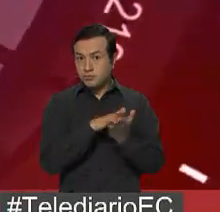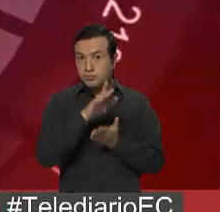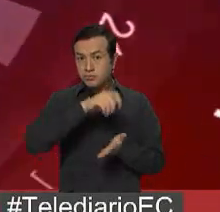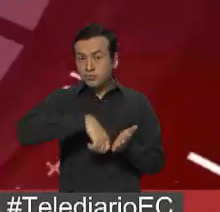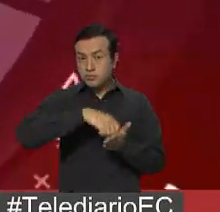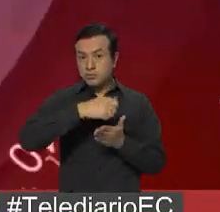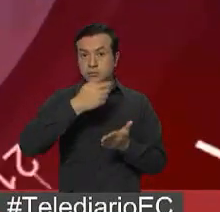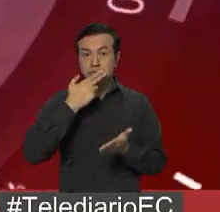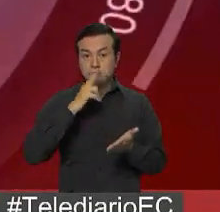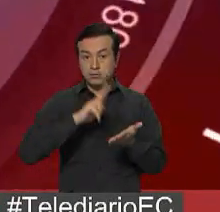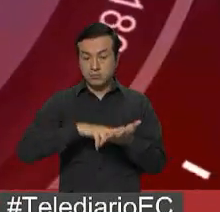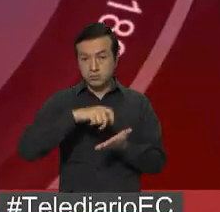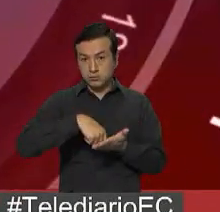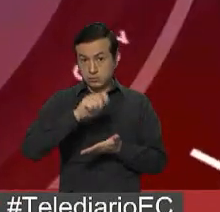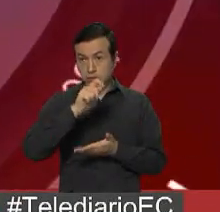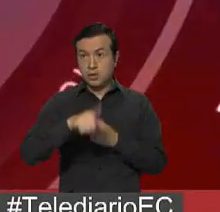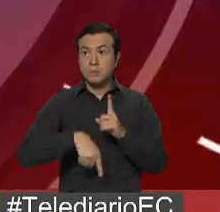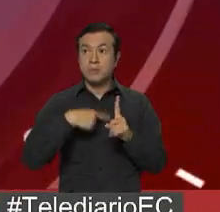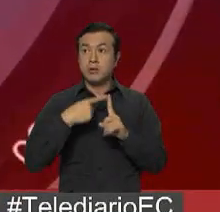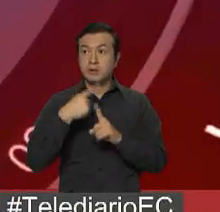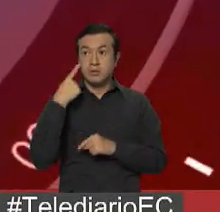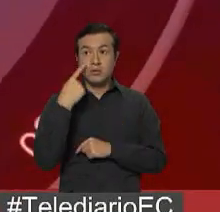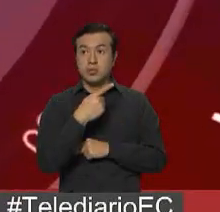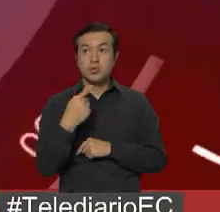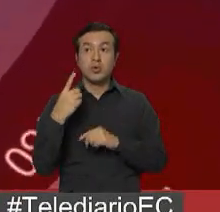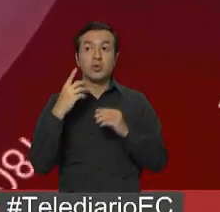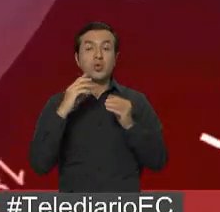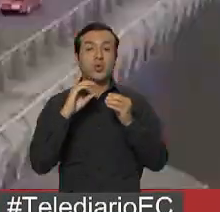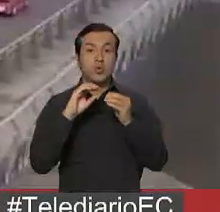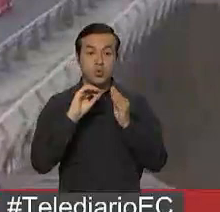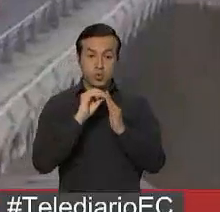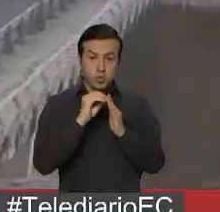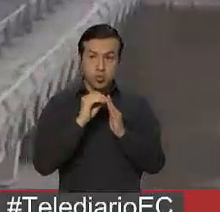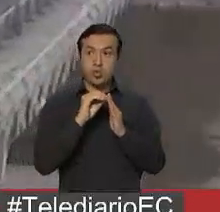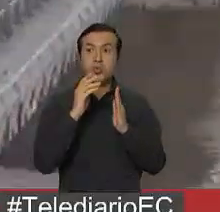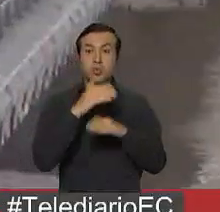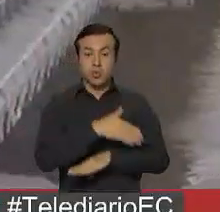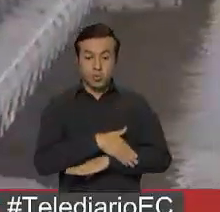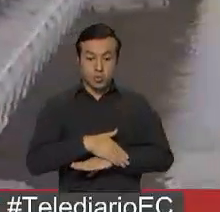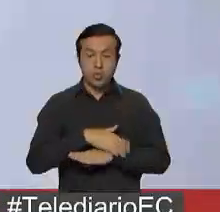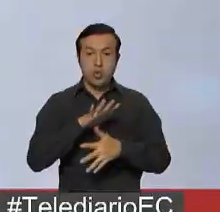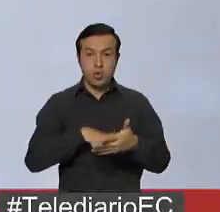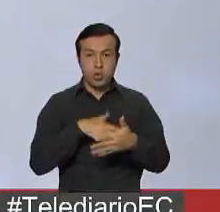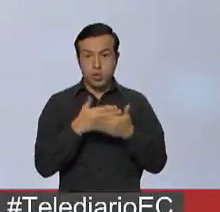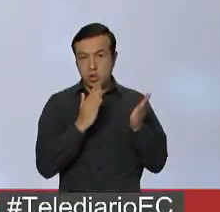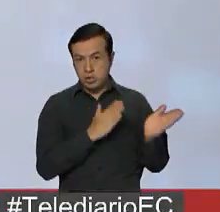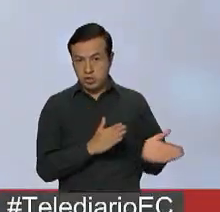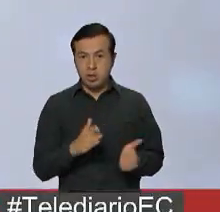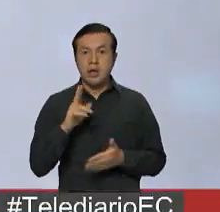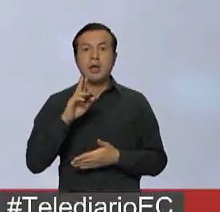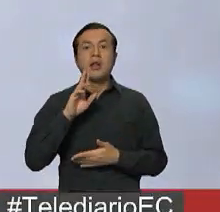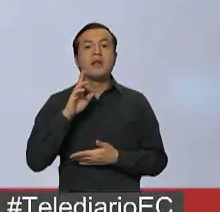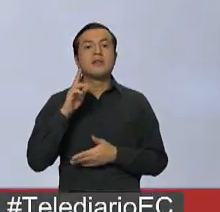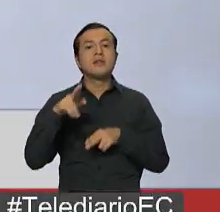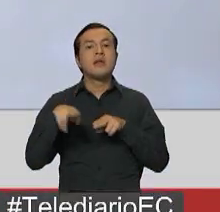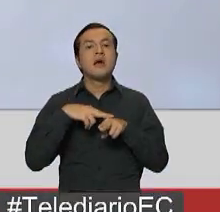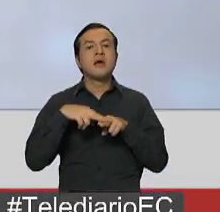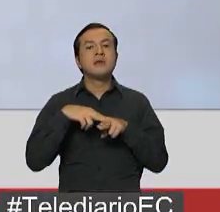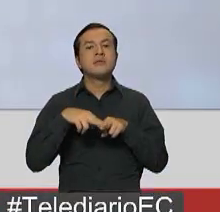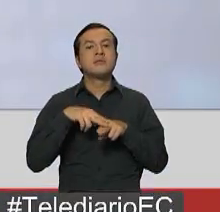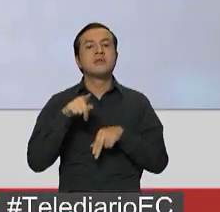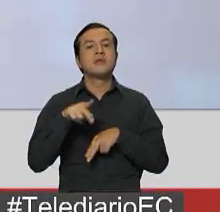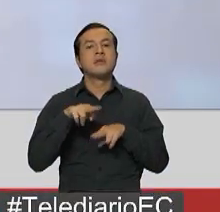carta autorizada además tener a la mano ruth ruta y horario que deben cumplir los taxis el taxista tiene que